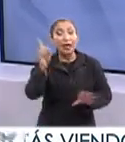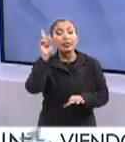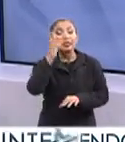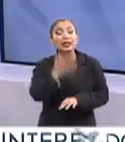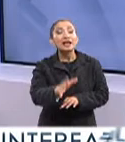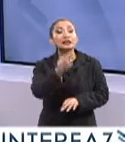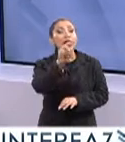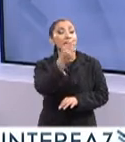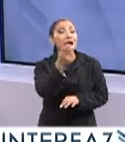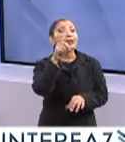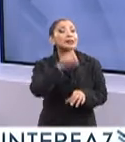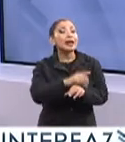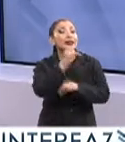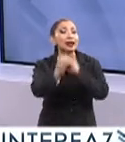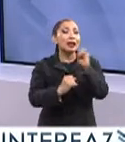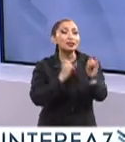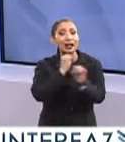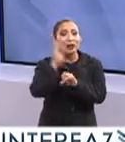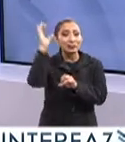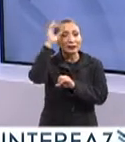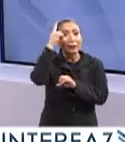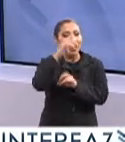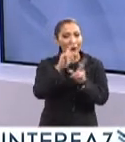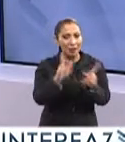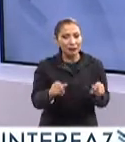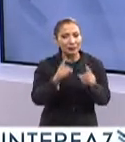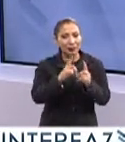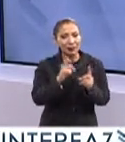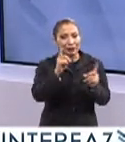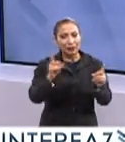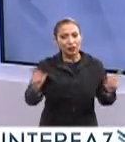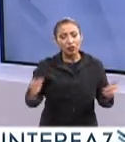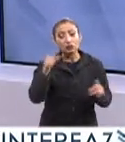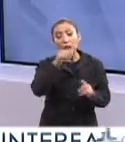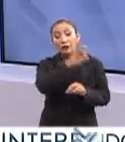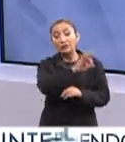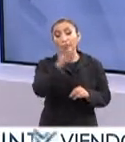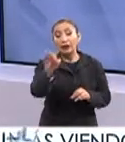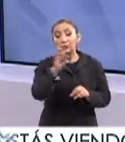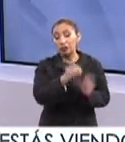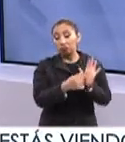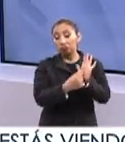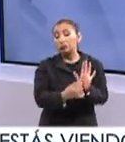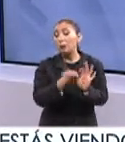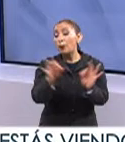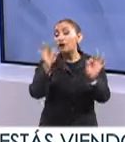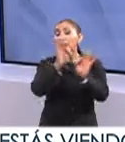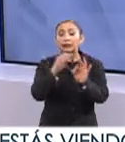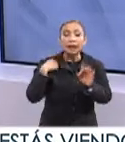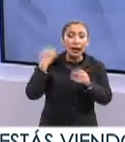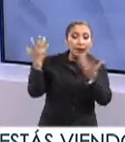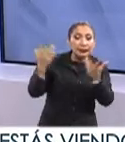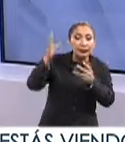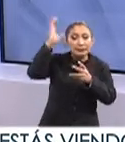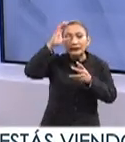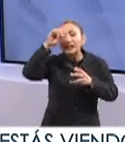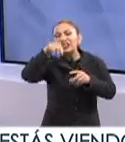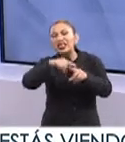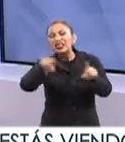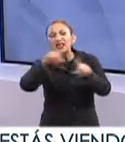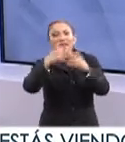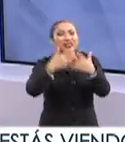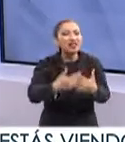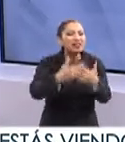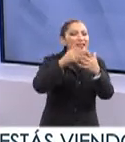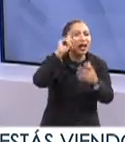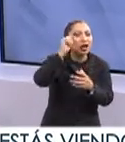10 de noviembre como Día Internacional de la Ciencia para la Paz y el Desarrollo, una fecha que destaca la importancia de los desarrollos tecnológicos y la